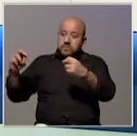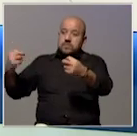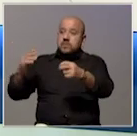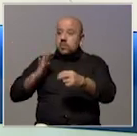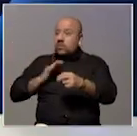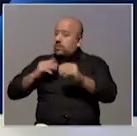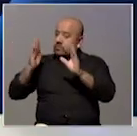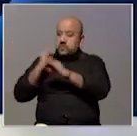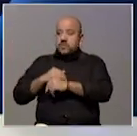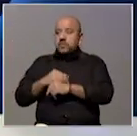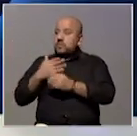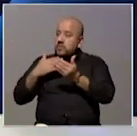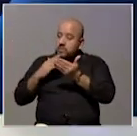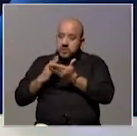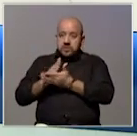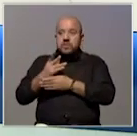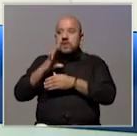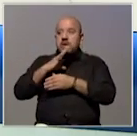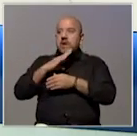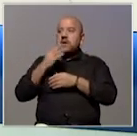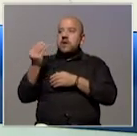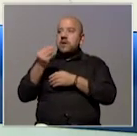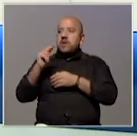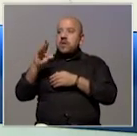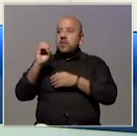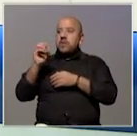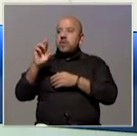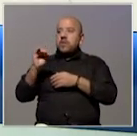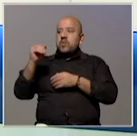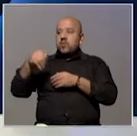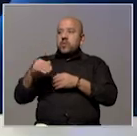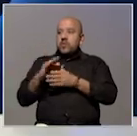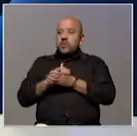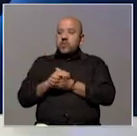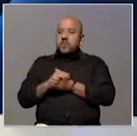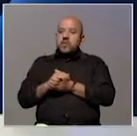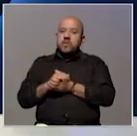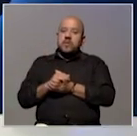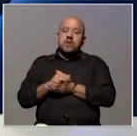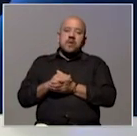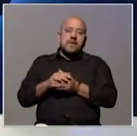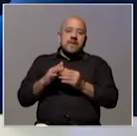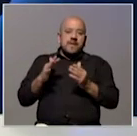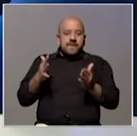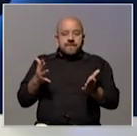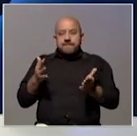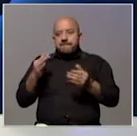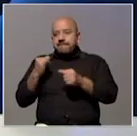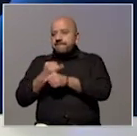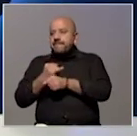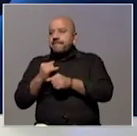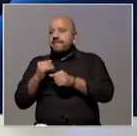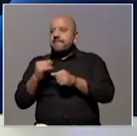siempre hubo una cuestión de lectura de la que no compartía no es que está mal el